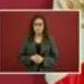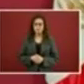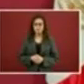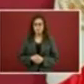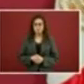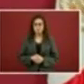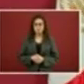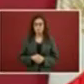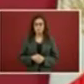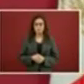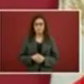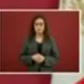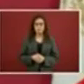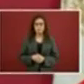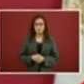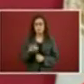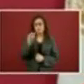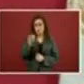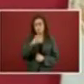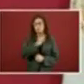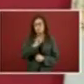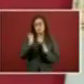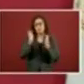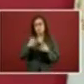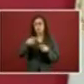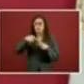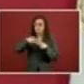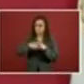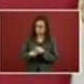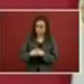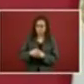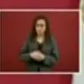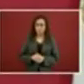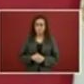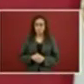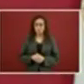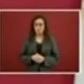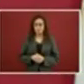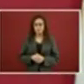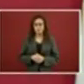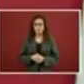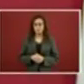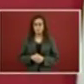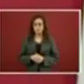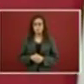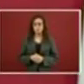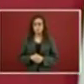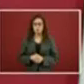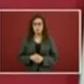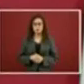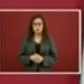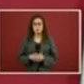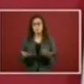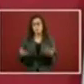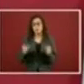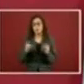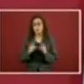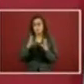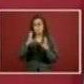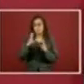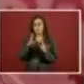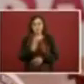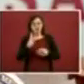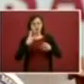el producto final y el punto en el que concluye este proceso de producción. Imaginemos, por supuesto, que no es tan sencillo como simple y